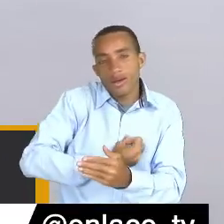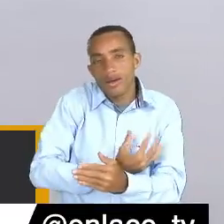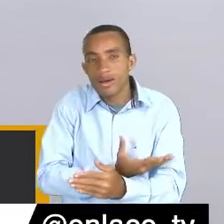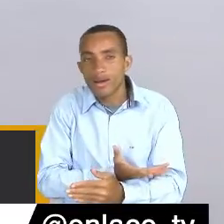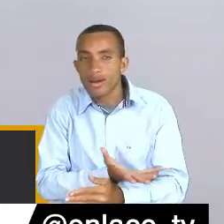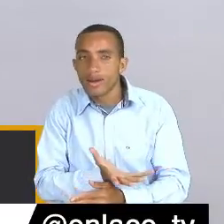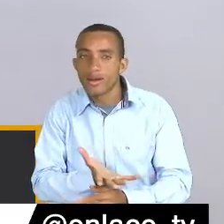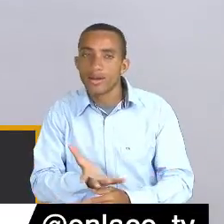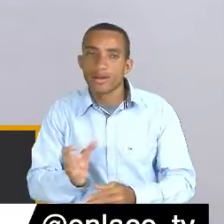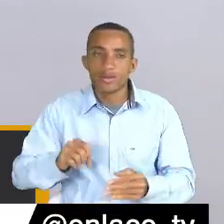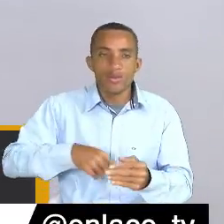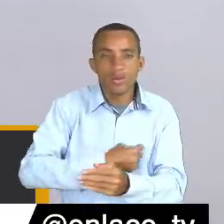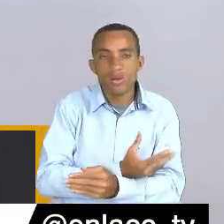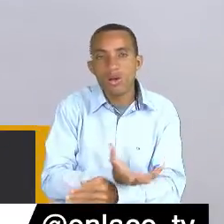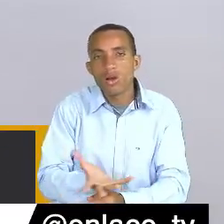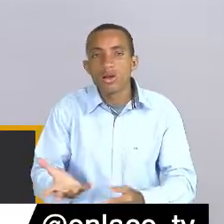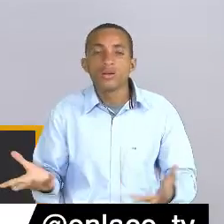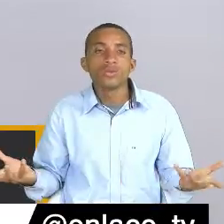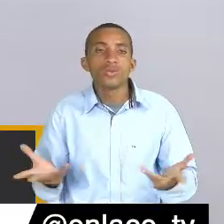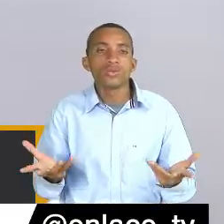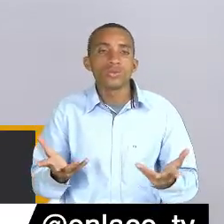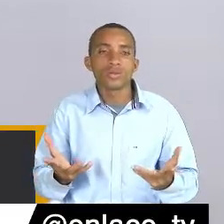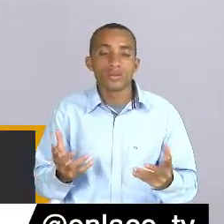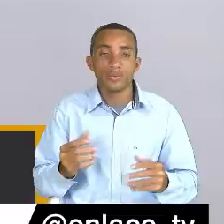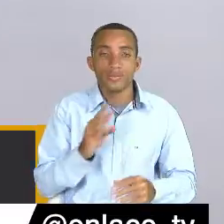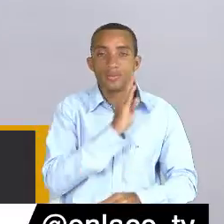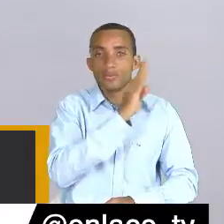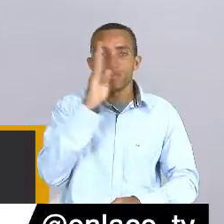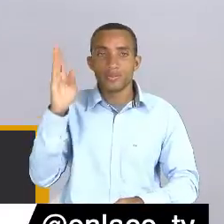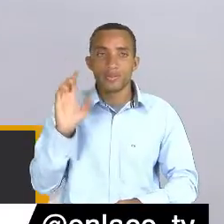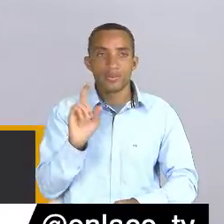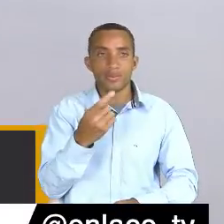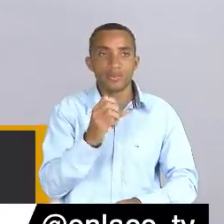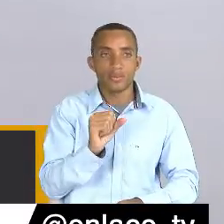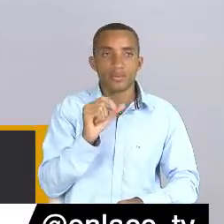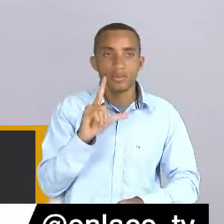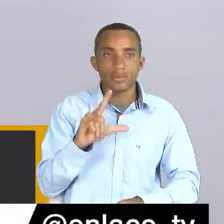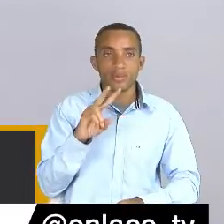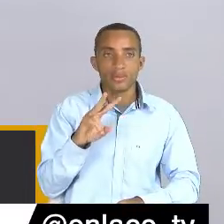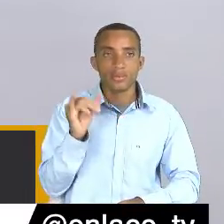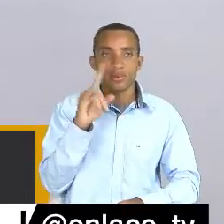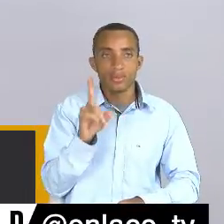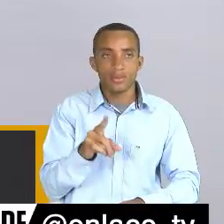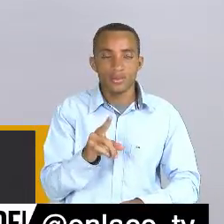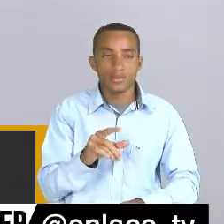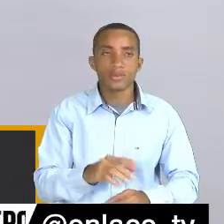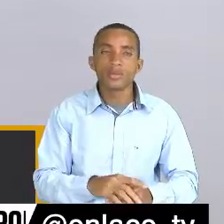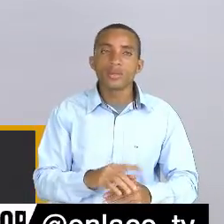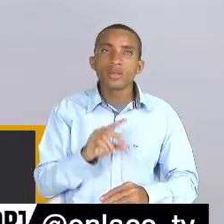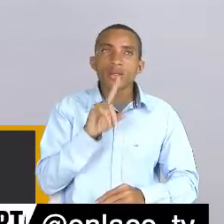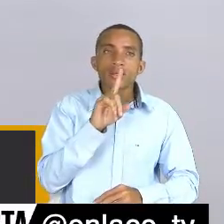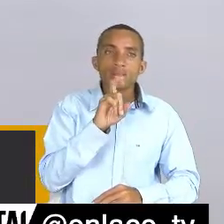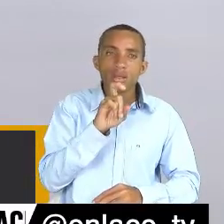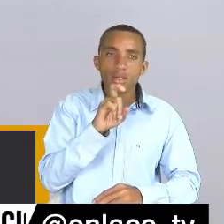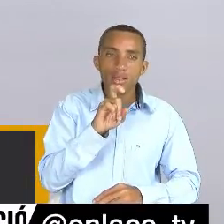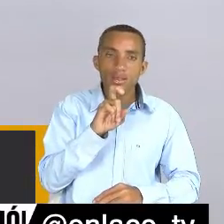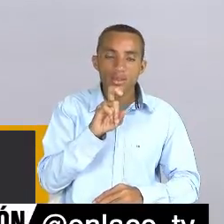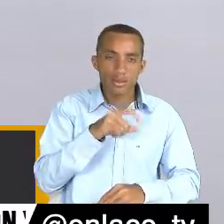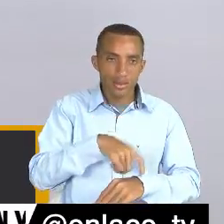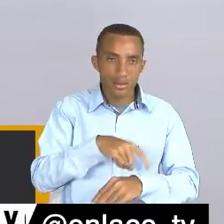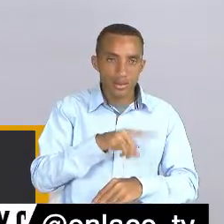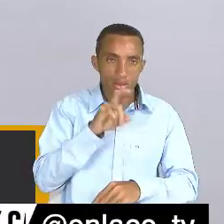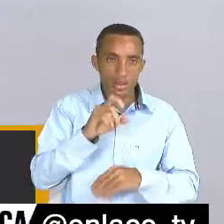Estaremos en la Biblioteca Galvis Galvis, en la Biblioteca Galvis Galvis, de 6 a 8 de la noche en el aula